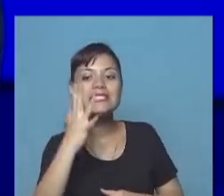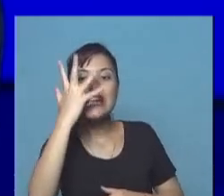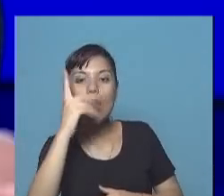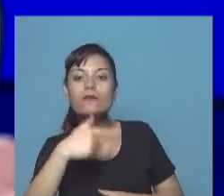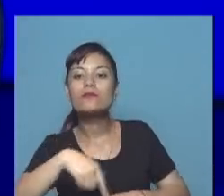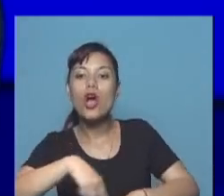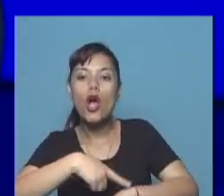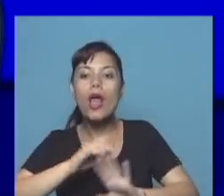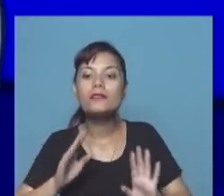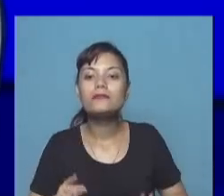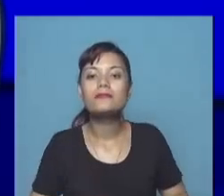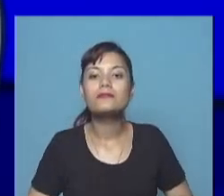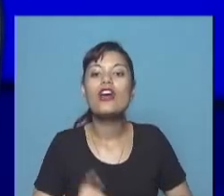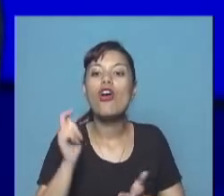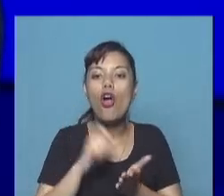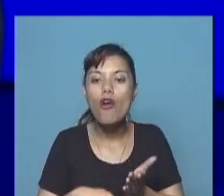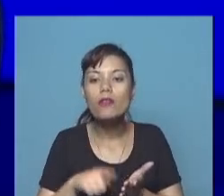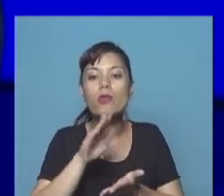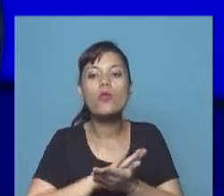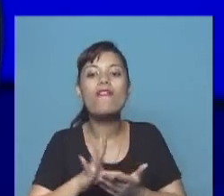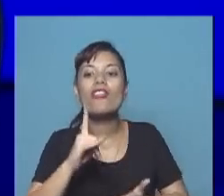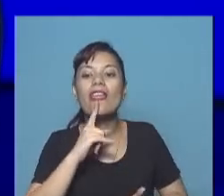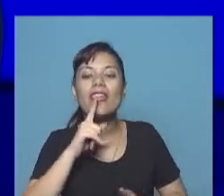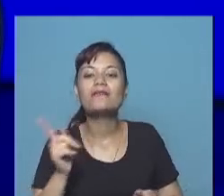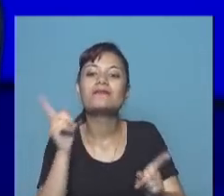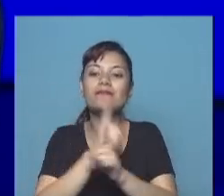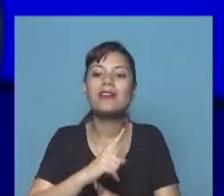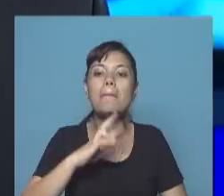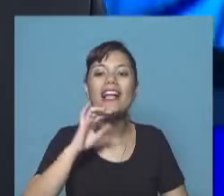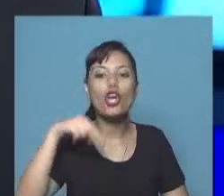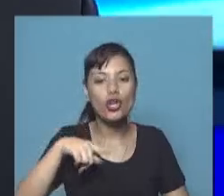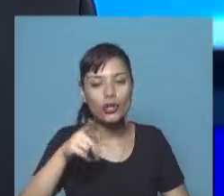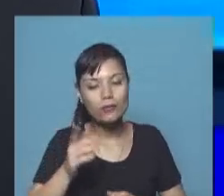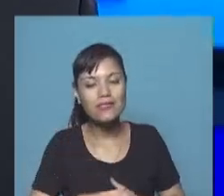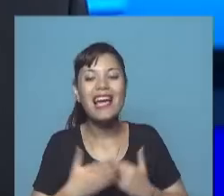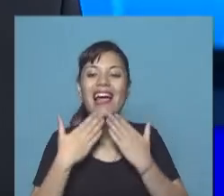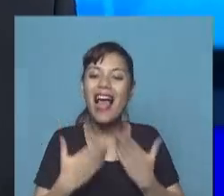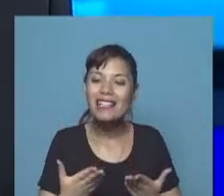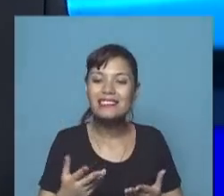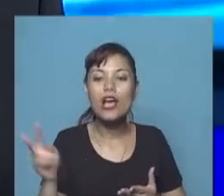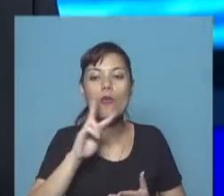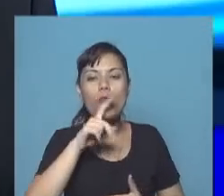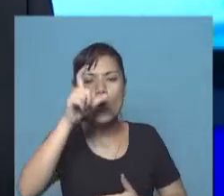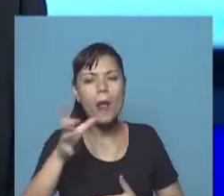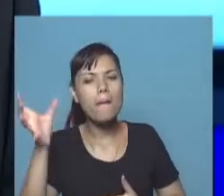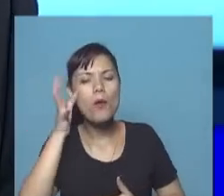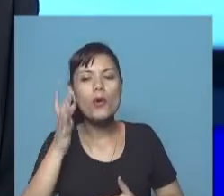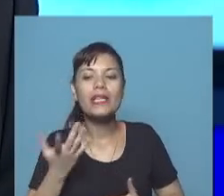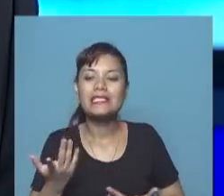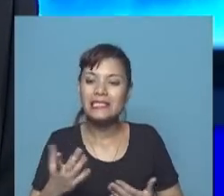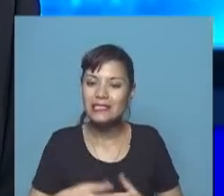En las próximas horas va a quedar confirmado que es el nuevo entrenador reemplazante del Patón Bauza. Gracias, Gaby. Hablamos de una mujer muy